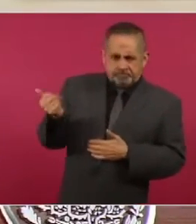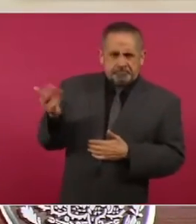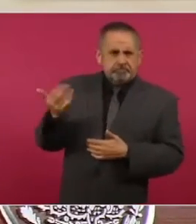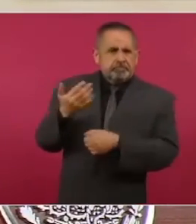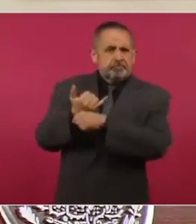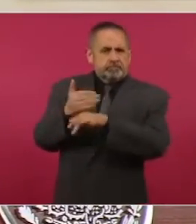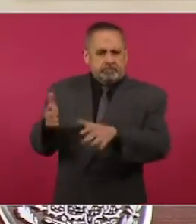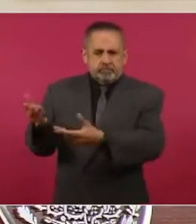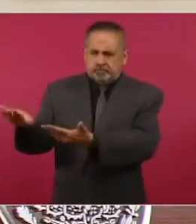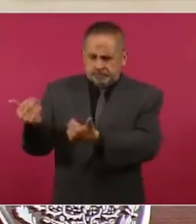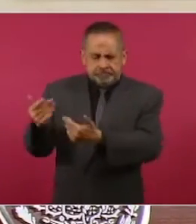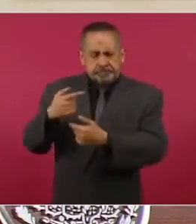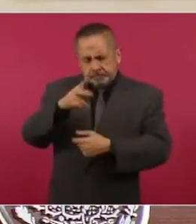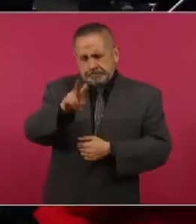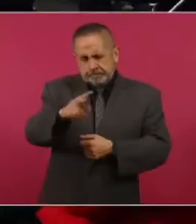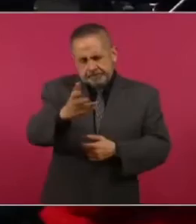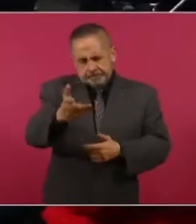informe.